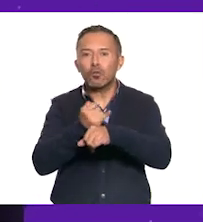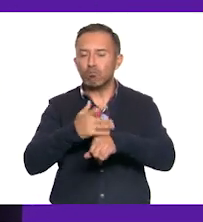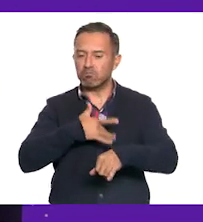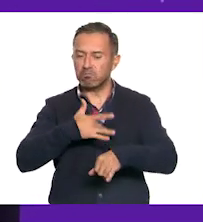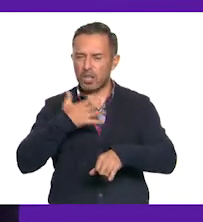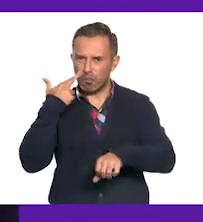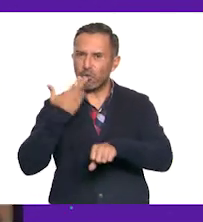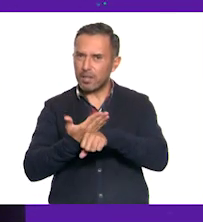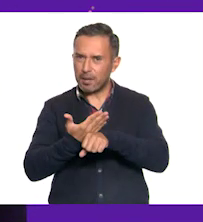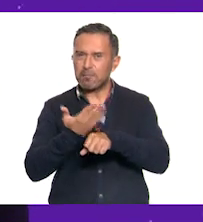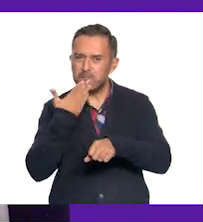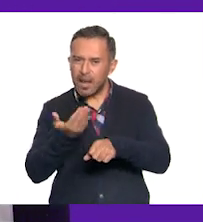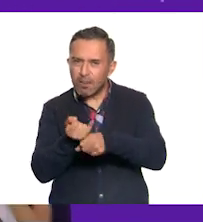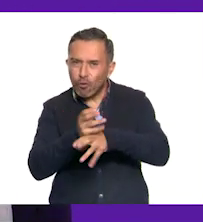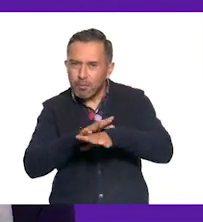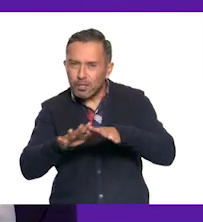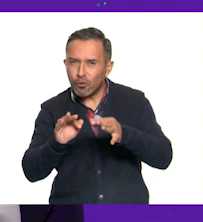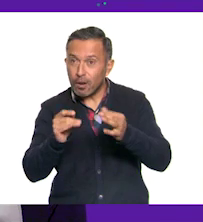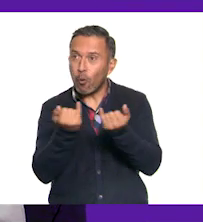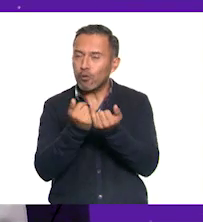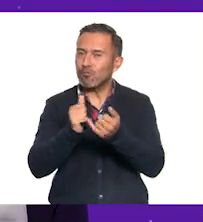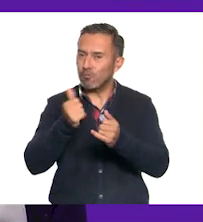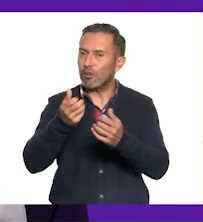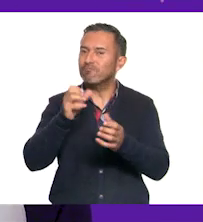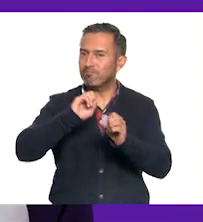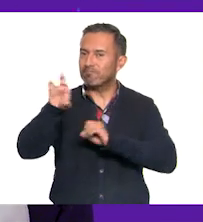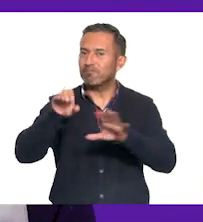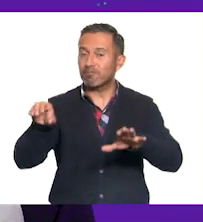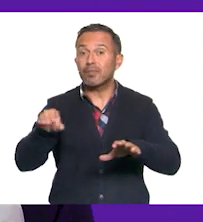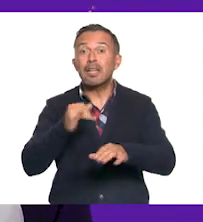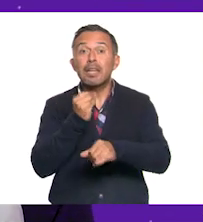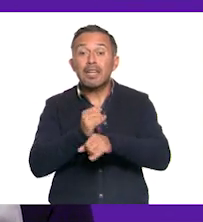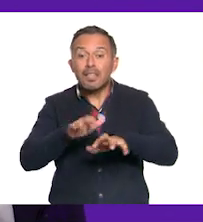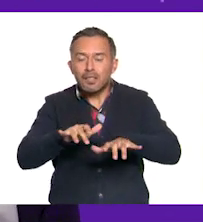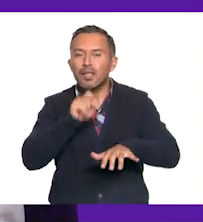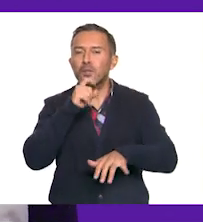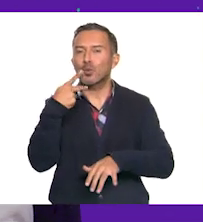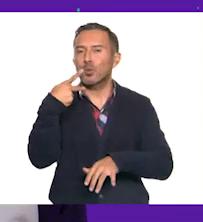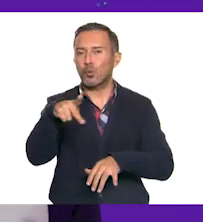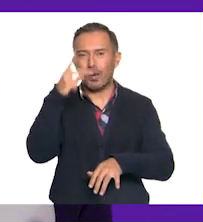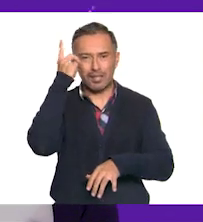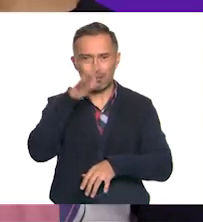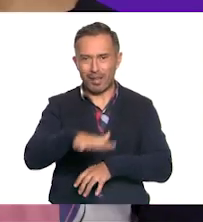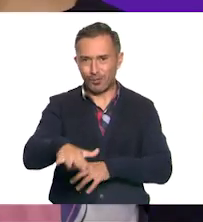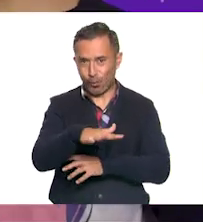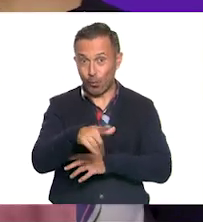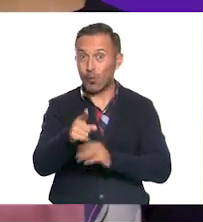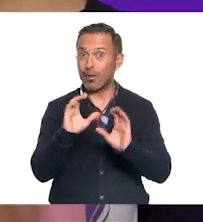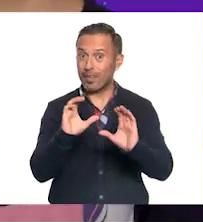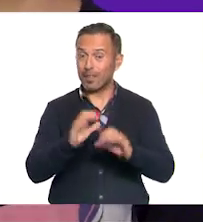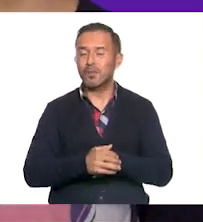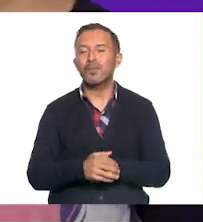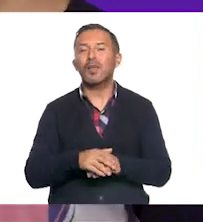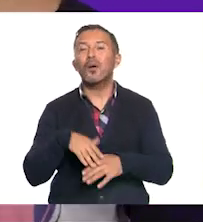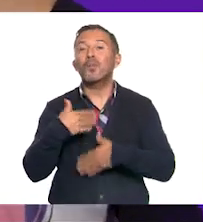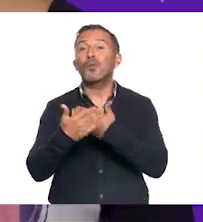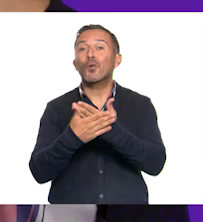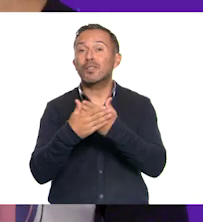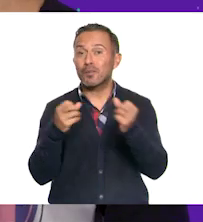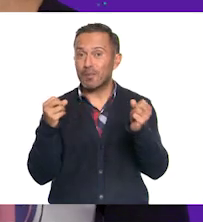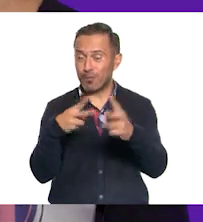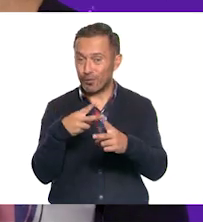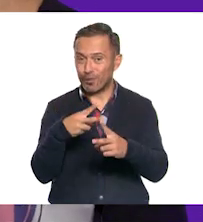responsables e informados como tú. El ciberespacio también es tu espacio. ¡Cuídate! Hasta la próxima, chicos y